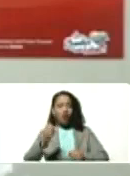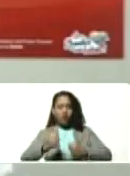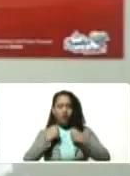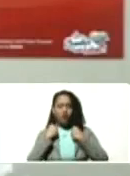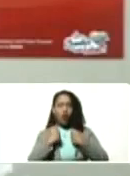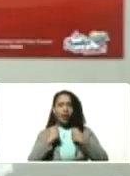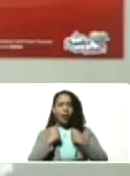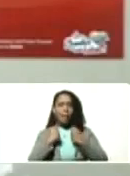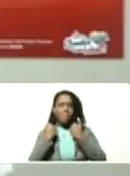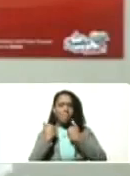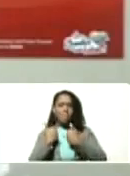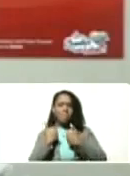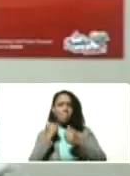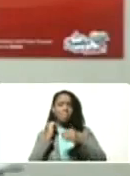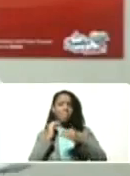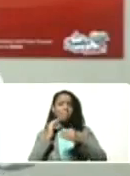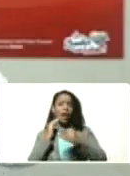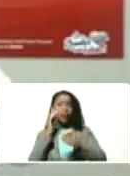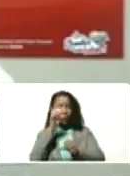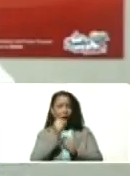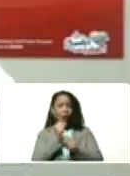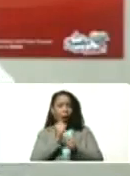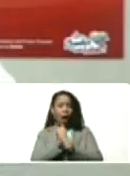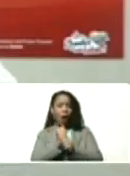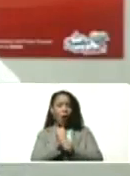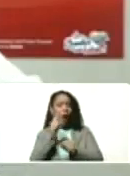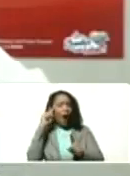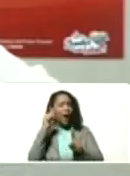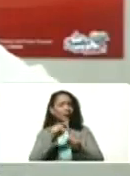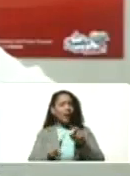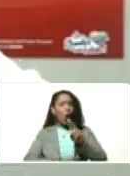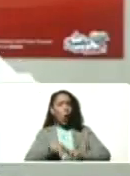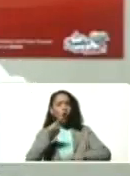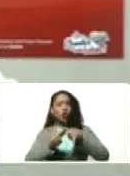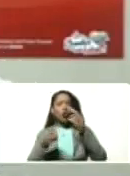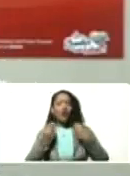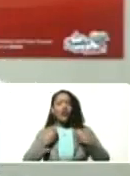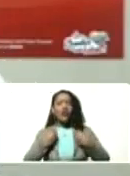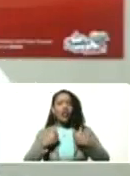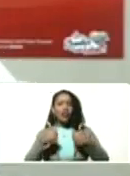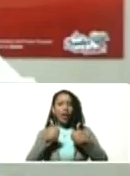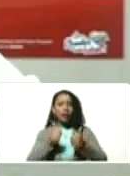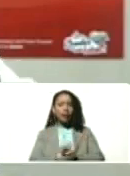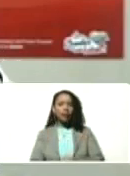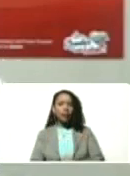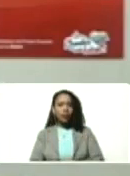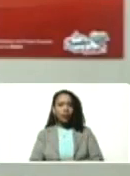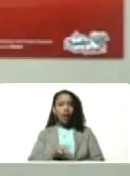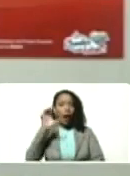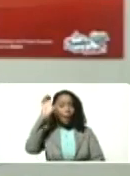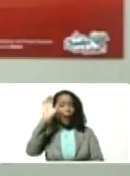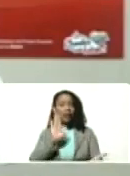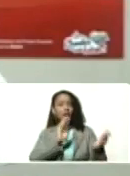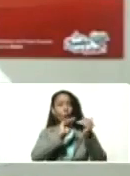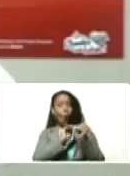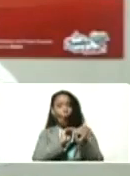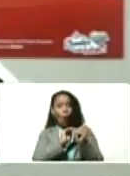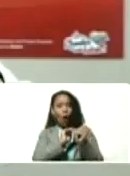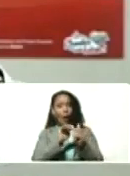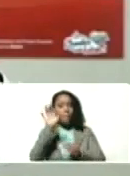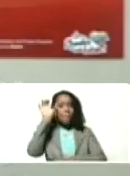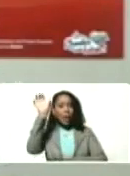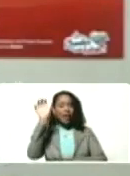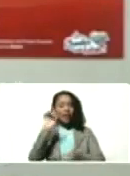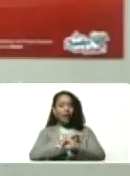la marcha indetenible hacia la construcción del vivir viviendo, del país de la igualdad, del país